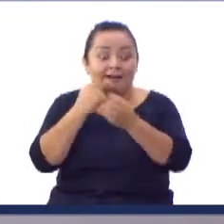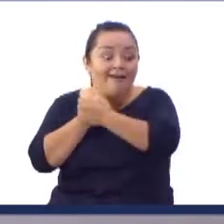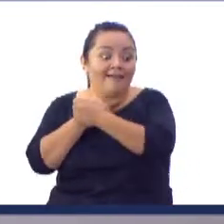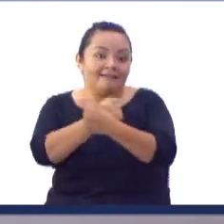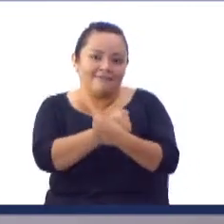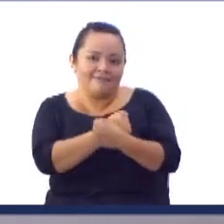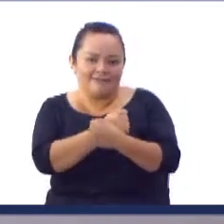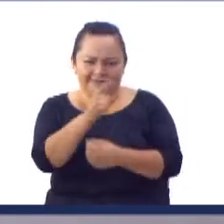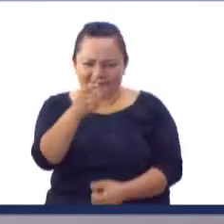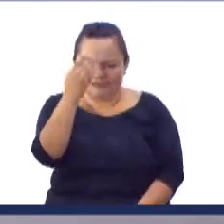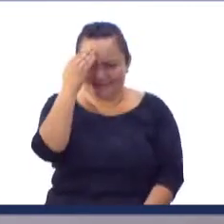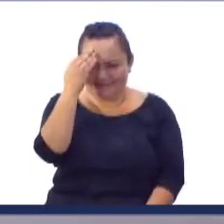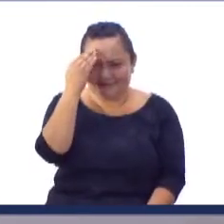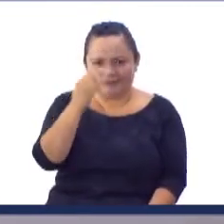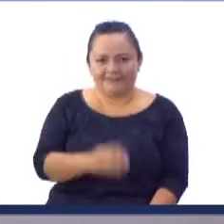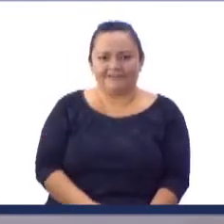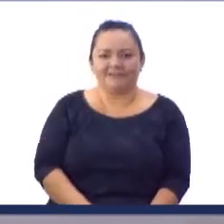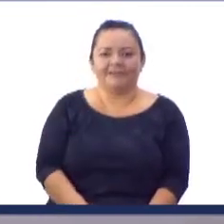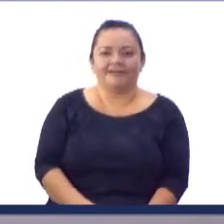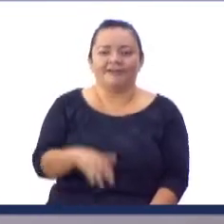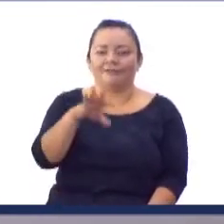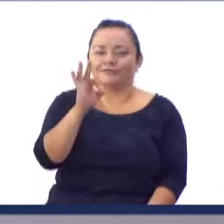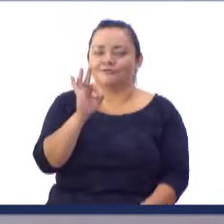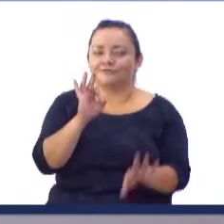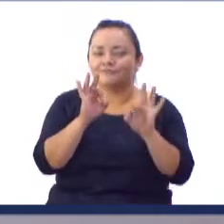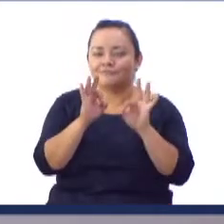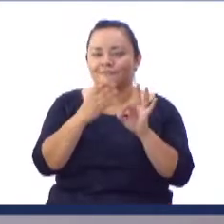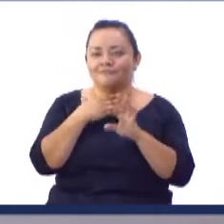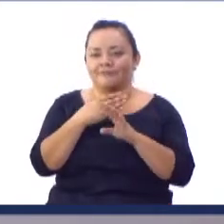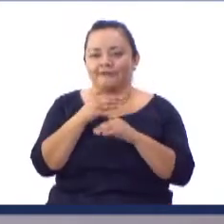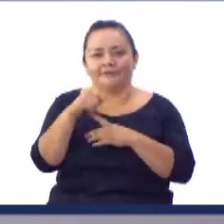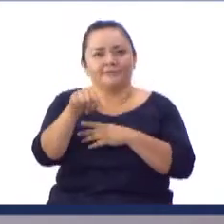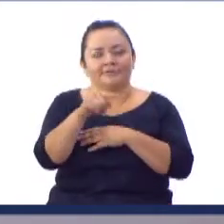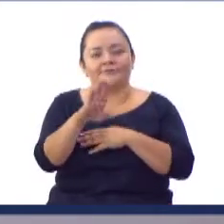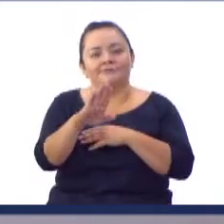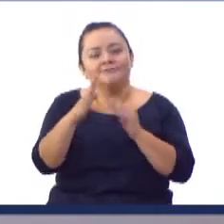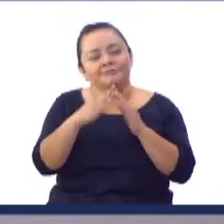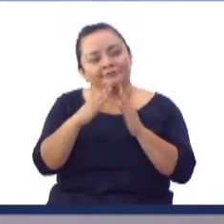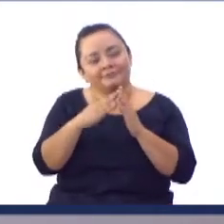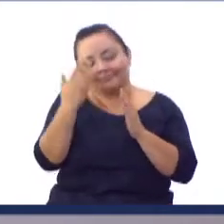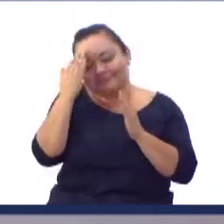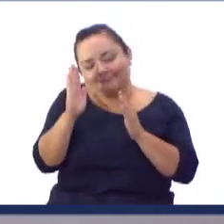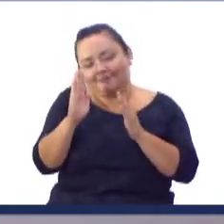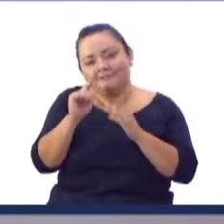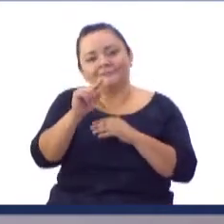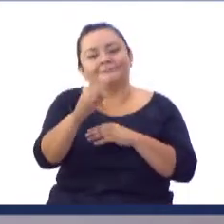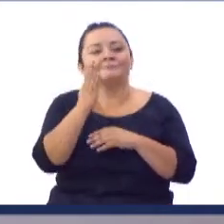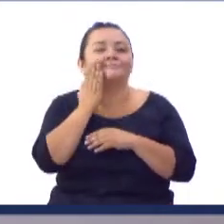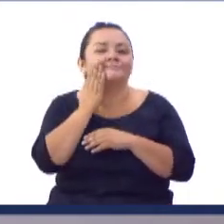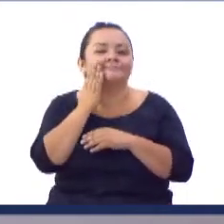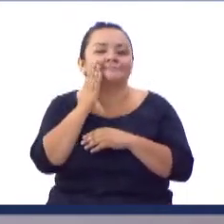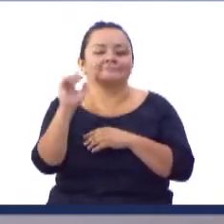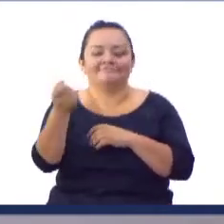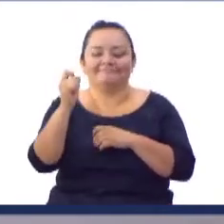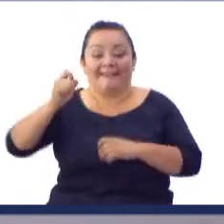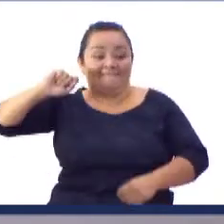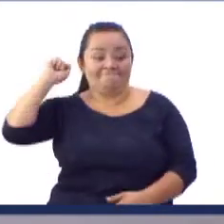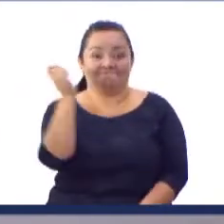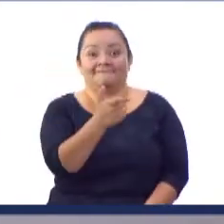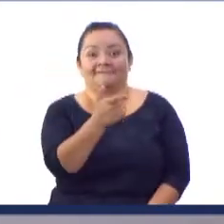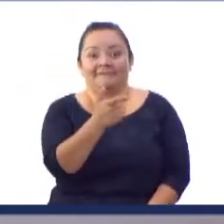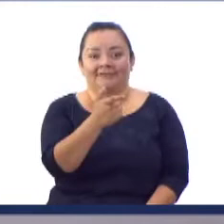y usted sabe que algunos nos han disciplinado muy fuerte yo no sé si usted en su casa alguna vez su mamá le tiene un cacerolazo